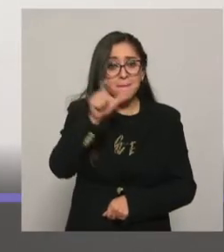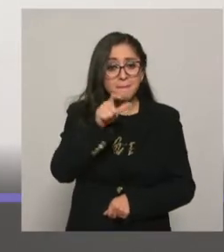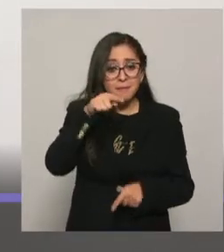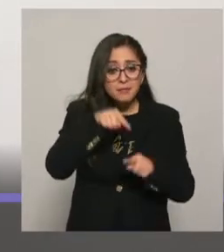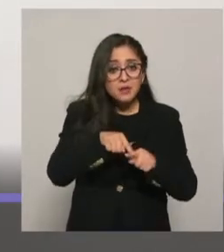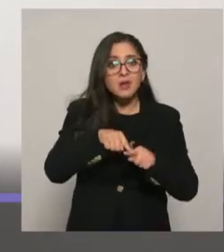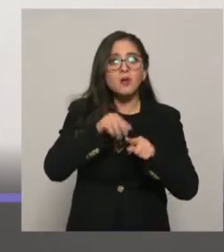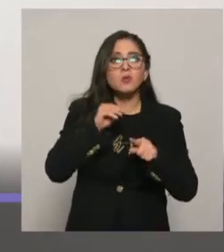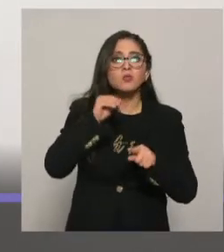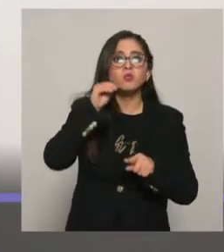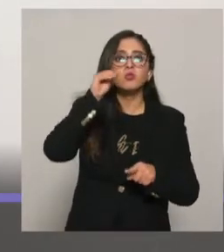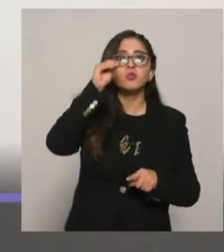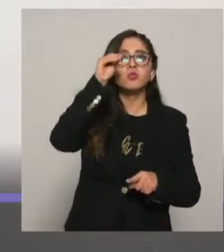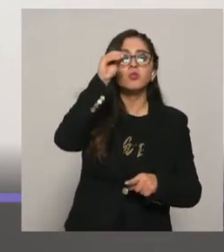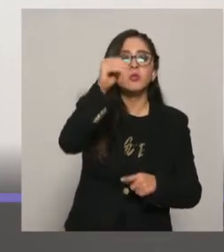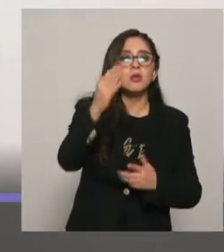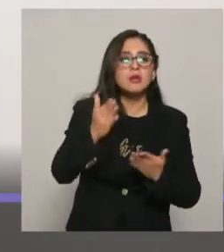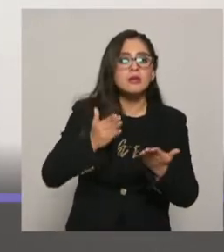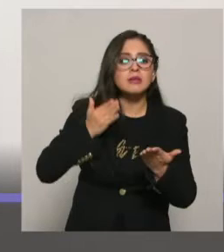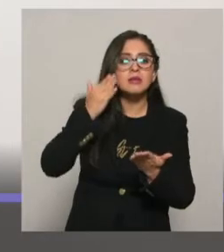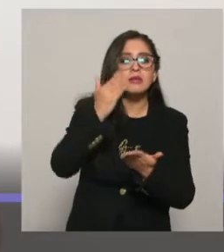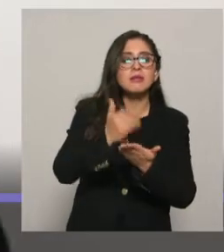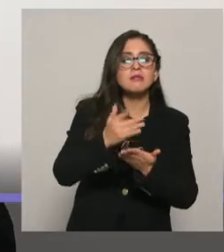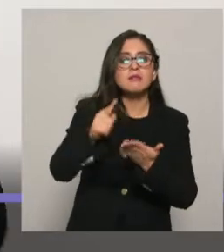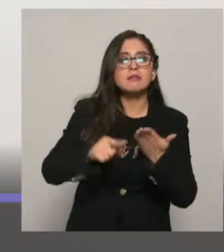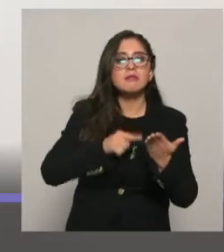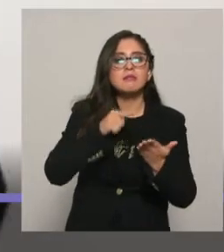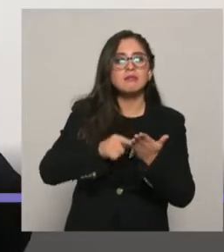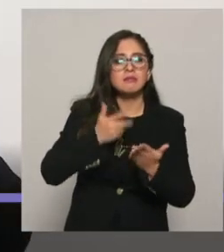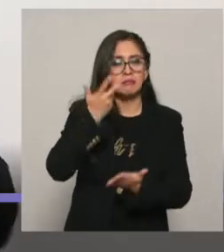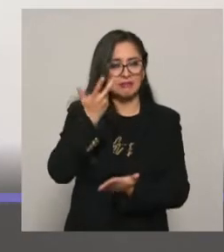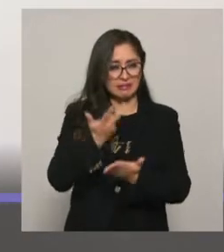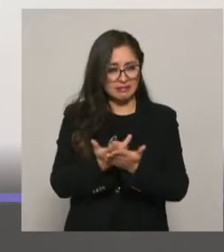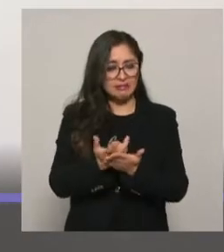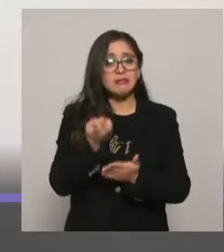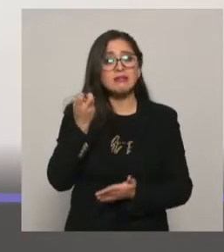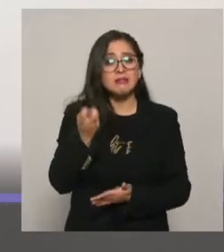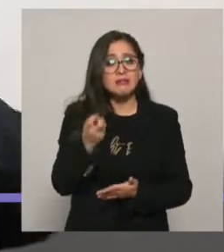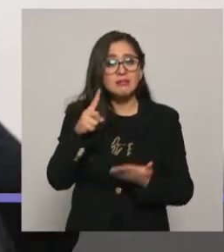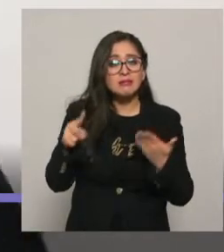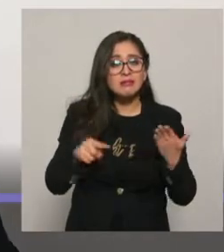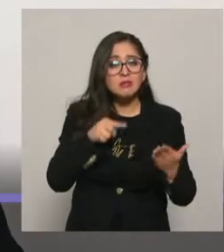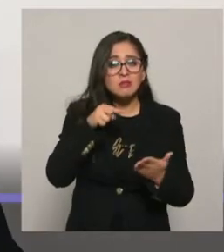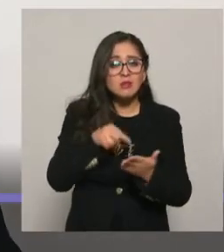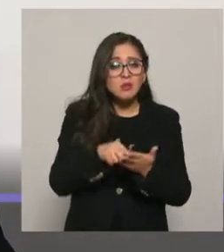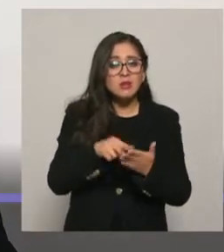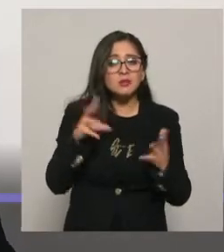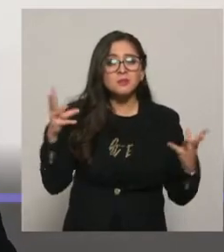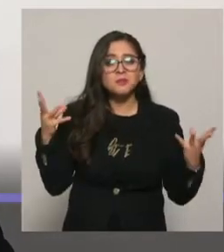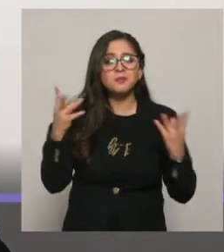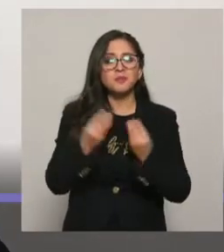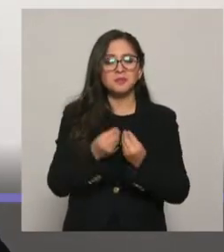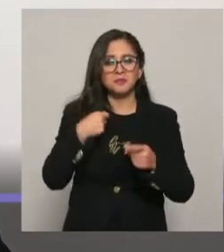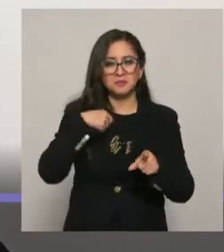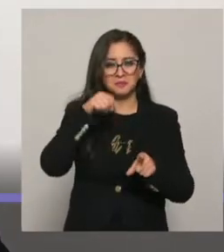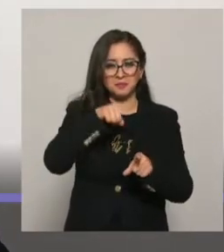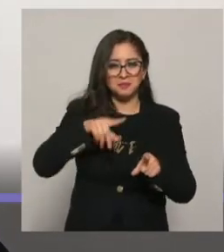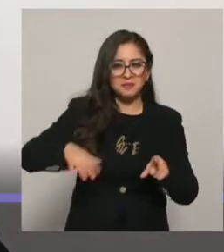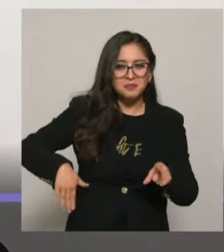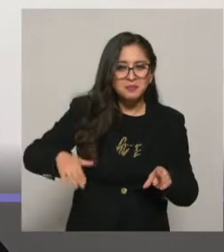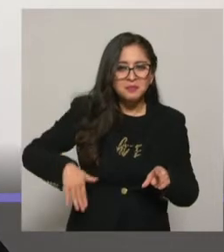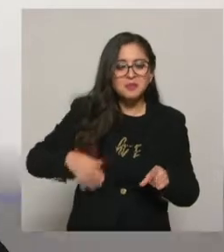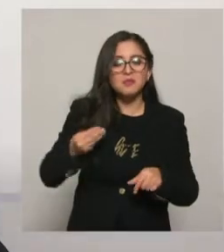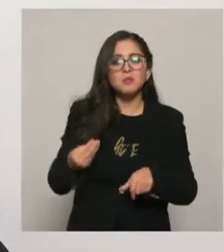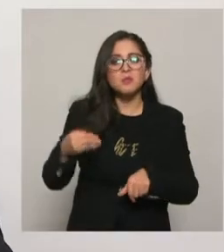descanso. Y en esta ofrenda, ya en este lugar donde se enterraba, ya iba la ofrenda. Lo que tú decías, sí. Ya iba la